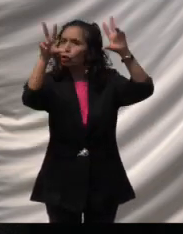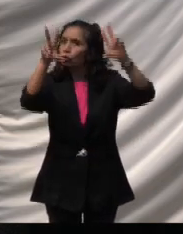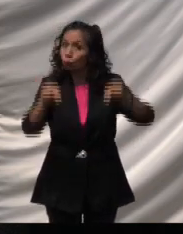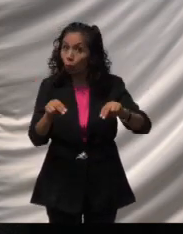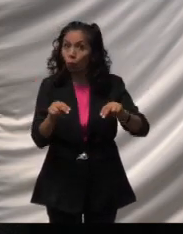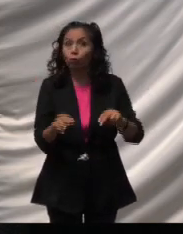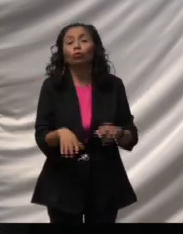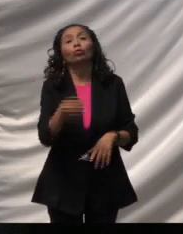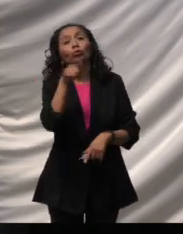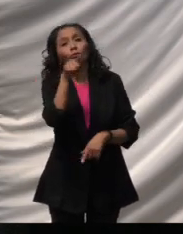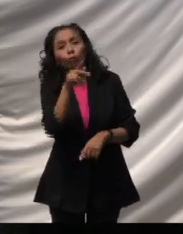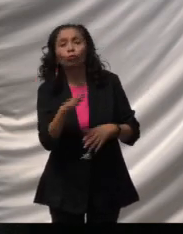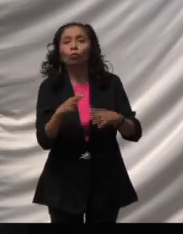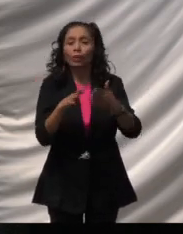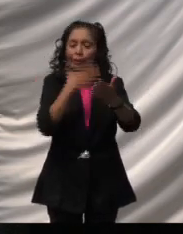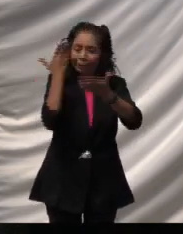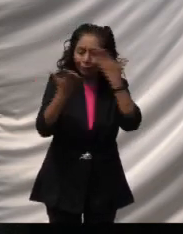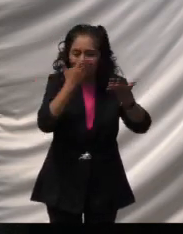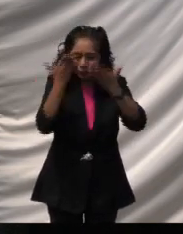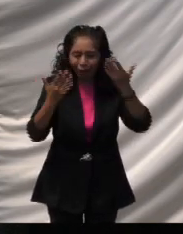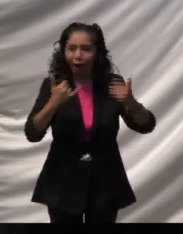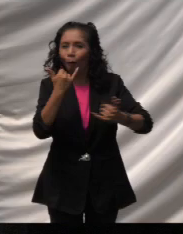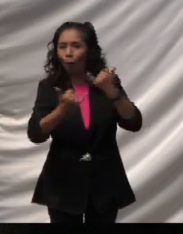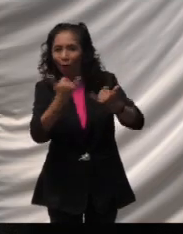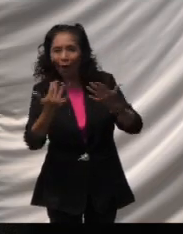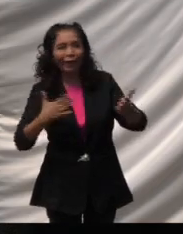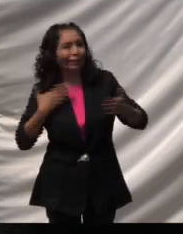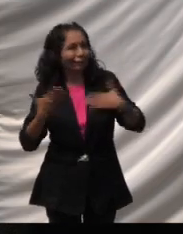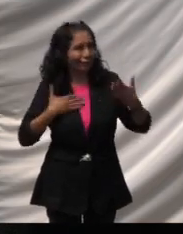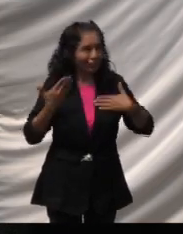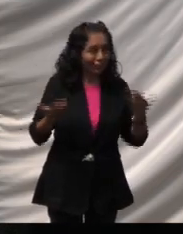estudiar, jugar y divertirse. Juntos podremos